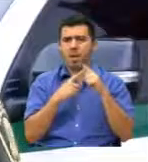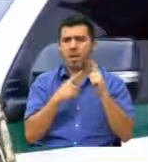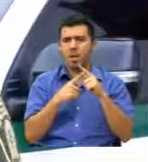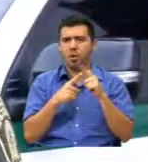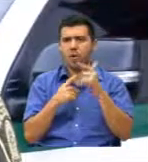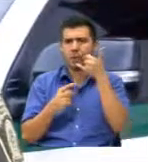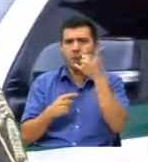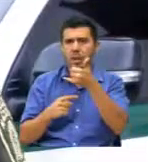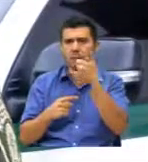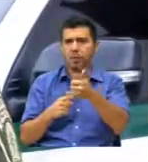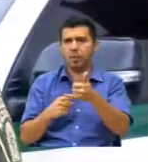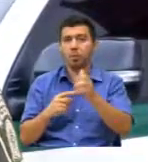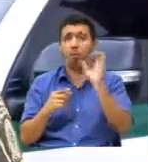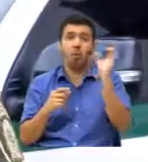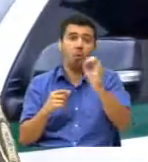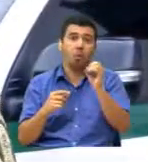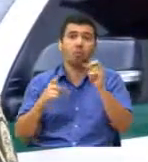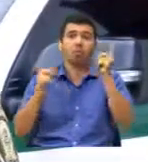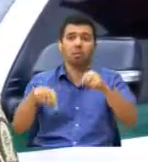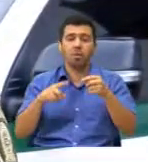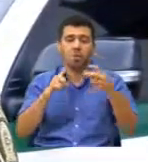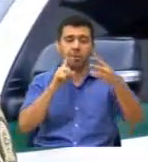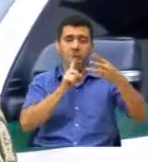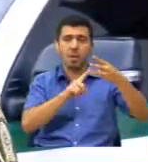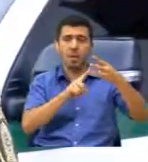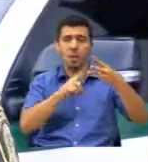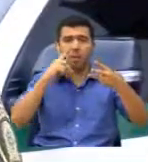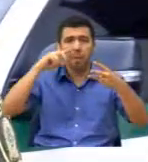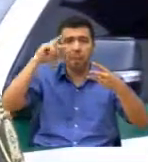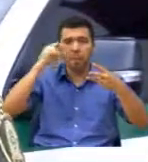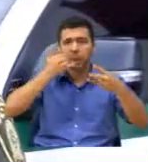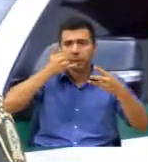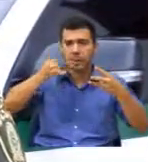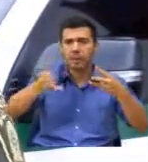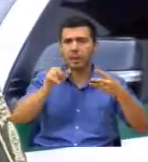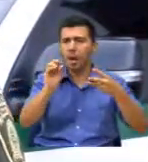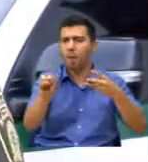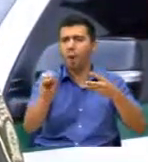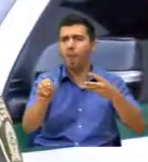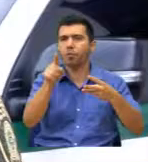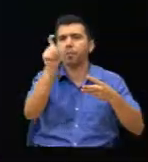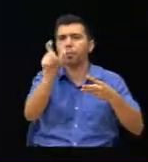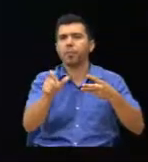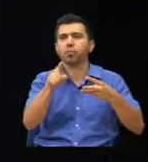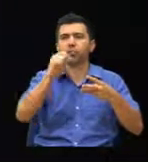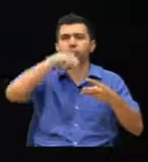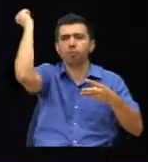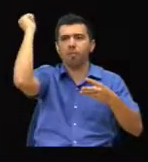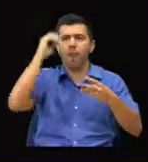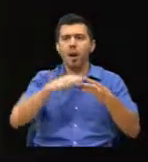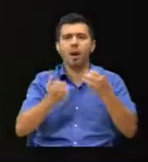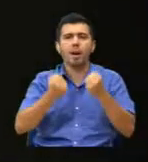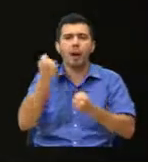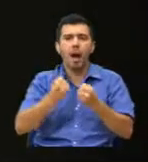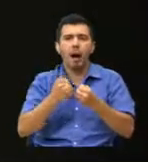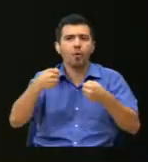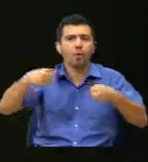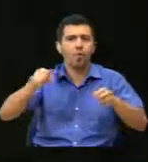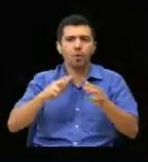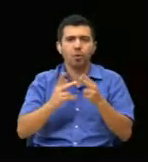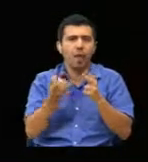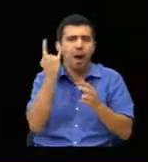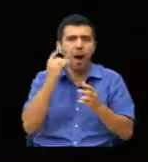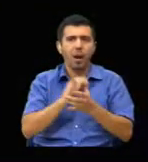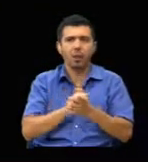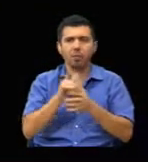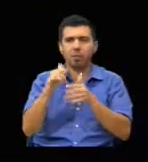un vehículo un viaje y logran también incautamente hacer caer a la persona con su parte el comandante del gaula militar